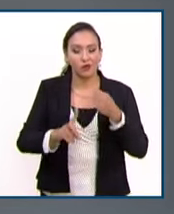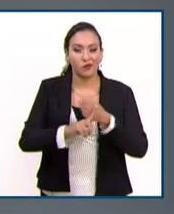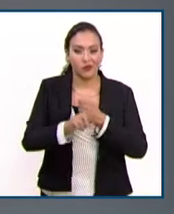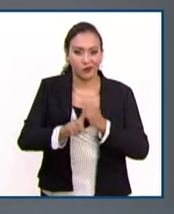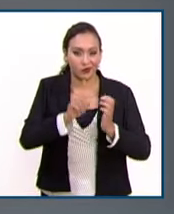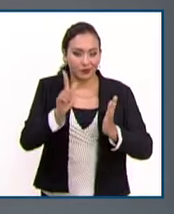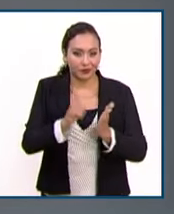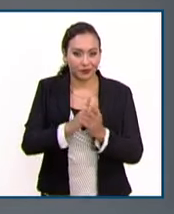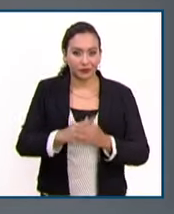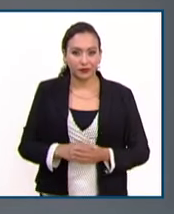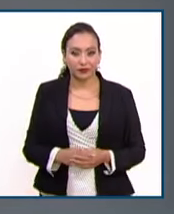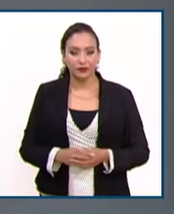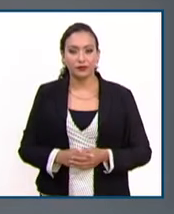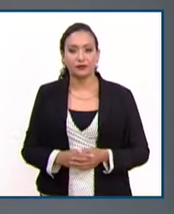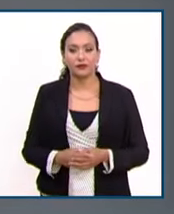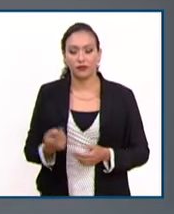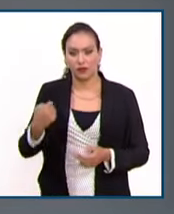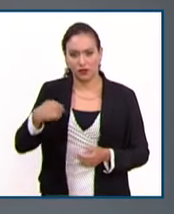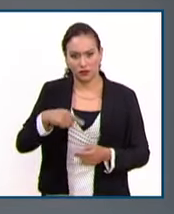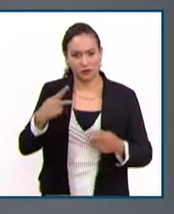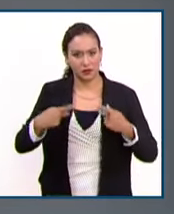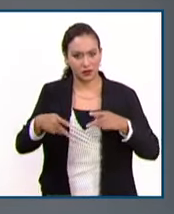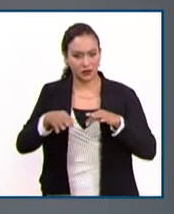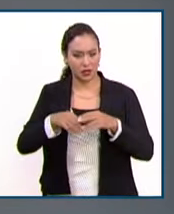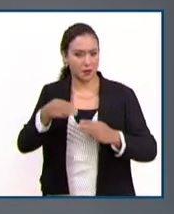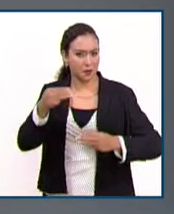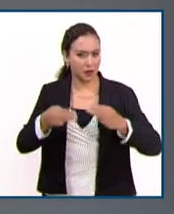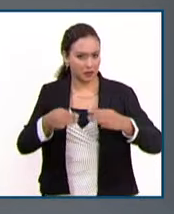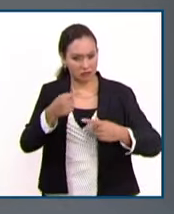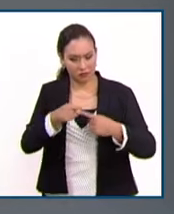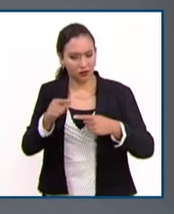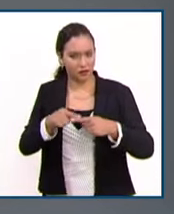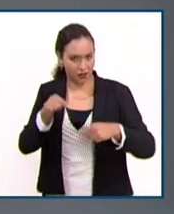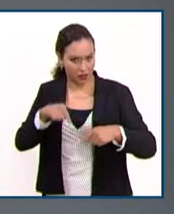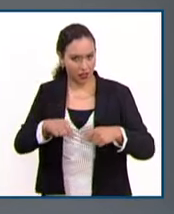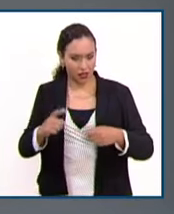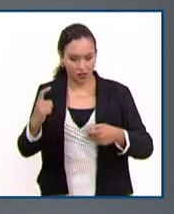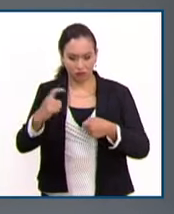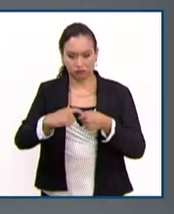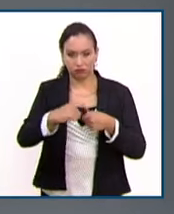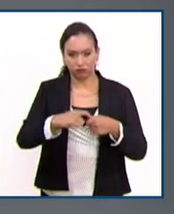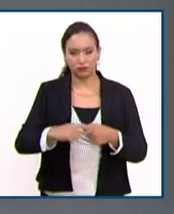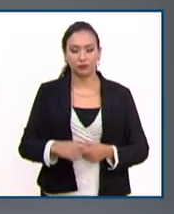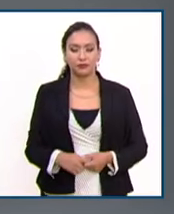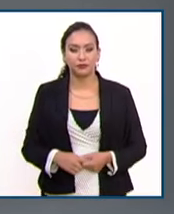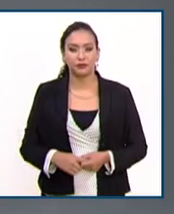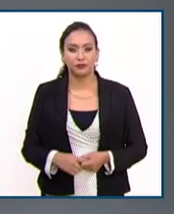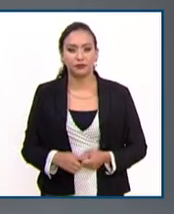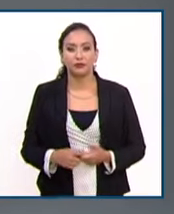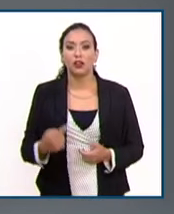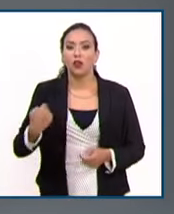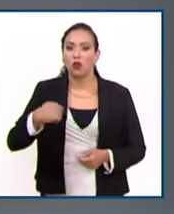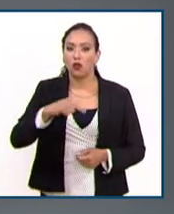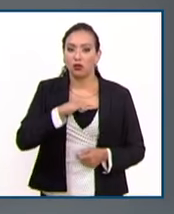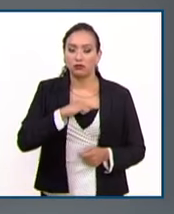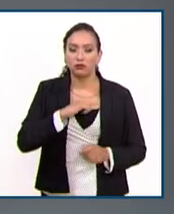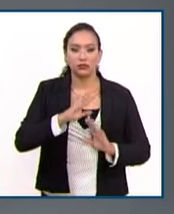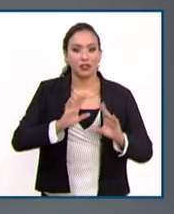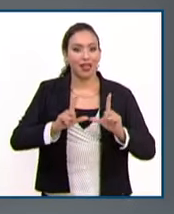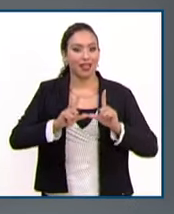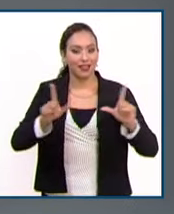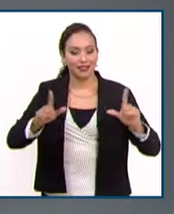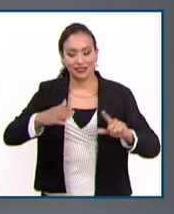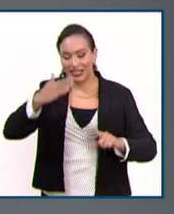Las magistraturas que integramos el pleno de esta sala superior y de las salas regionales, estamos listas